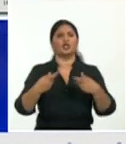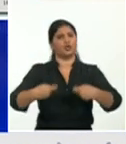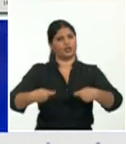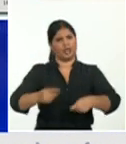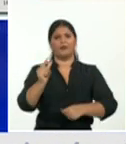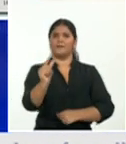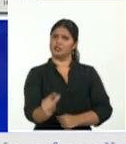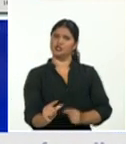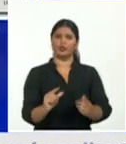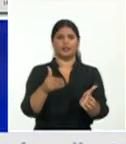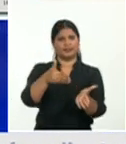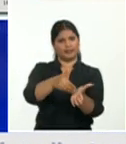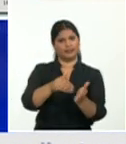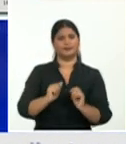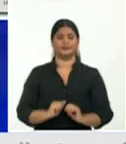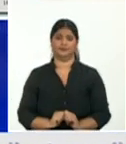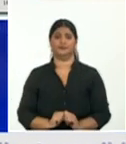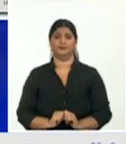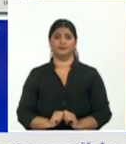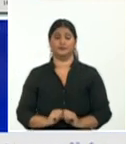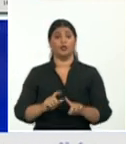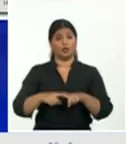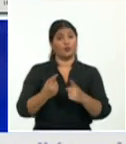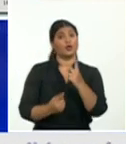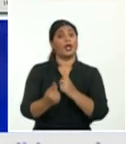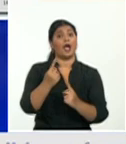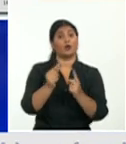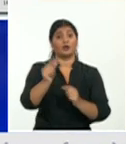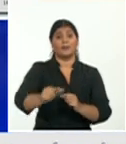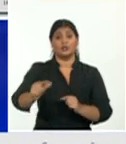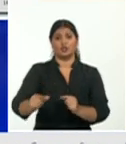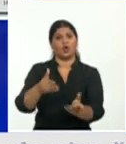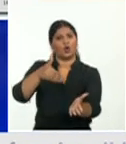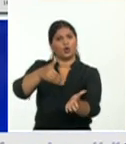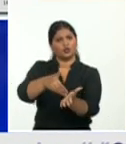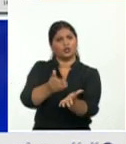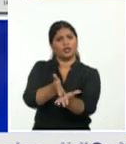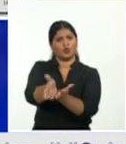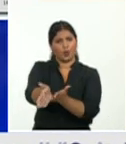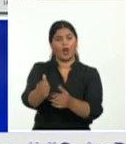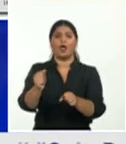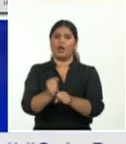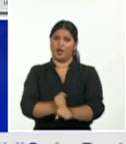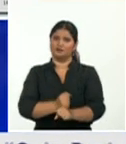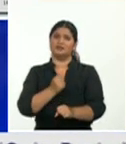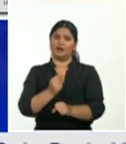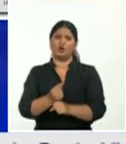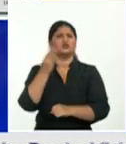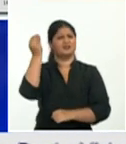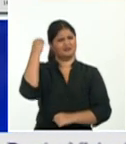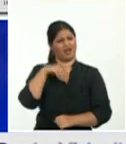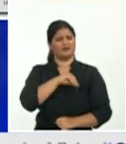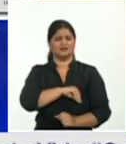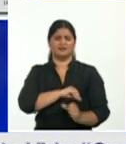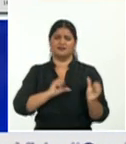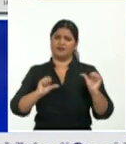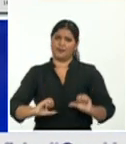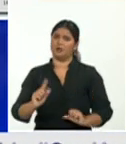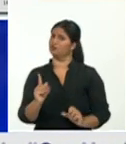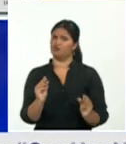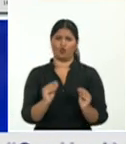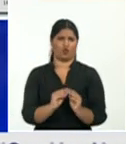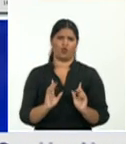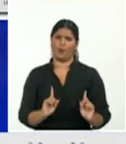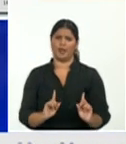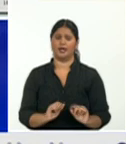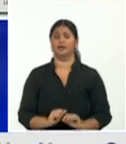transmisión en esos lugares. Y ahí tienen ustedes la alta cifra de casos